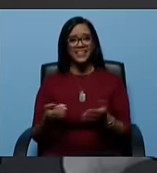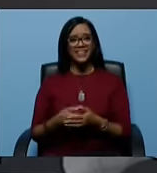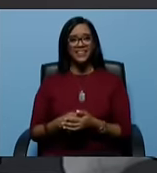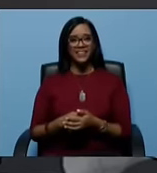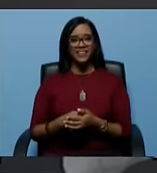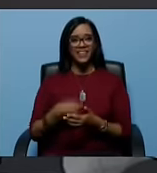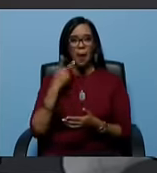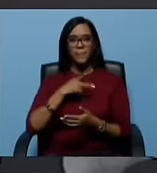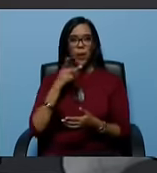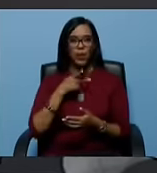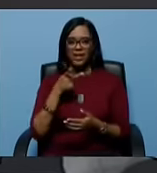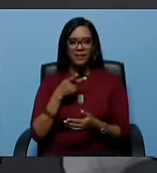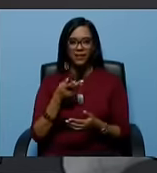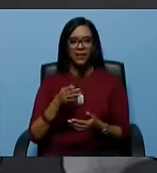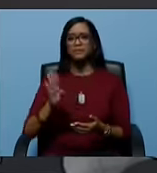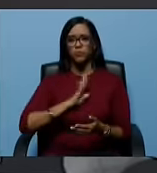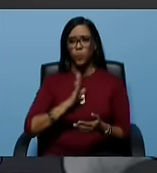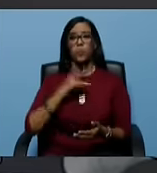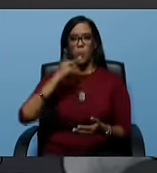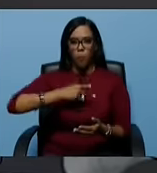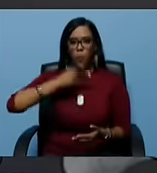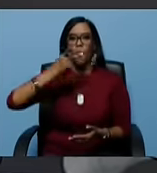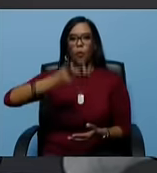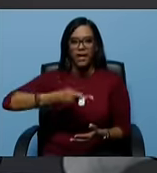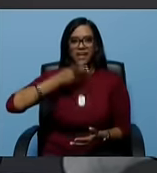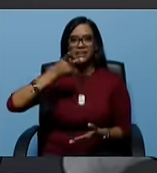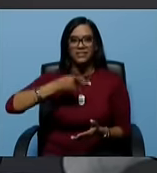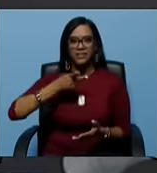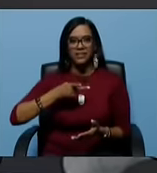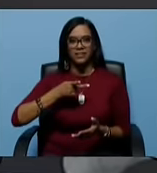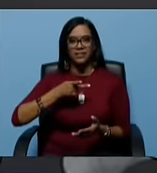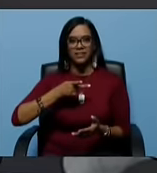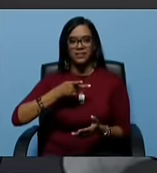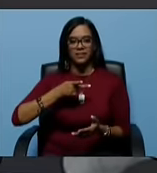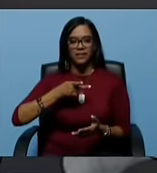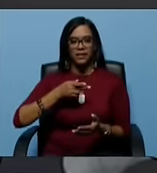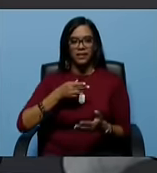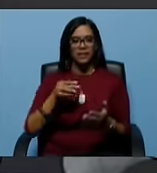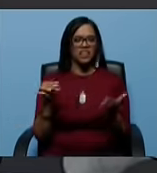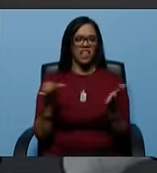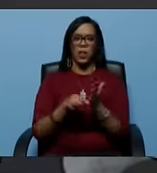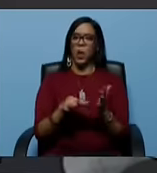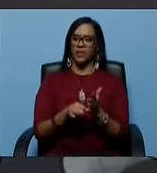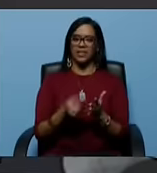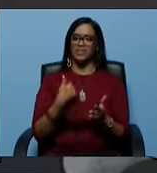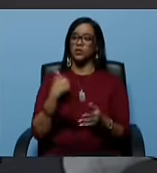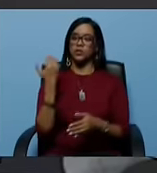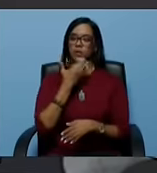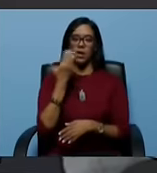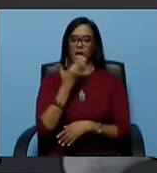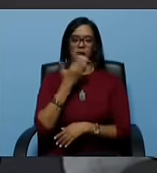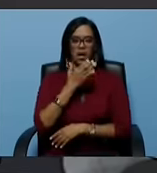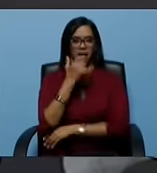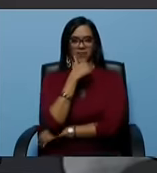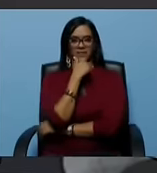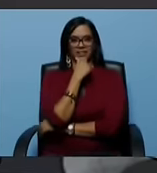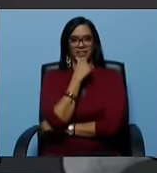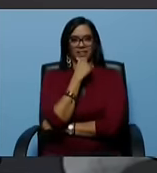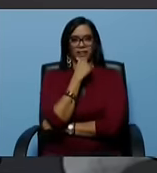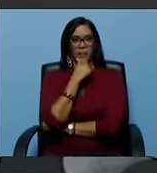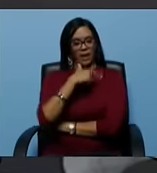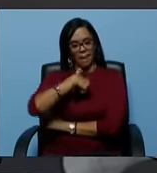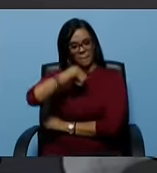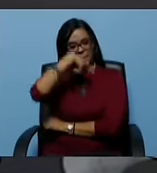La política es la política. De cuando tú ves, ¿de dónde? Yo reía, pero por la